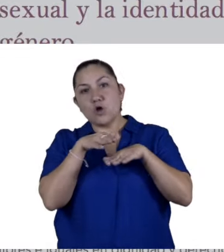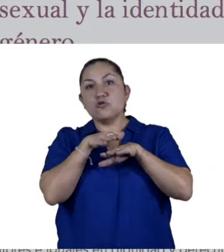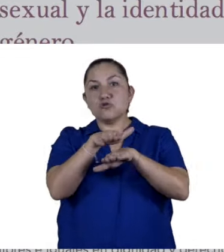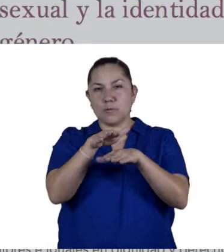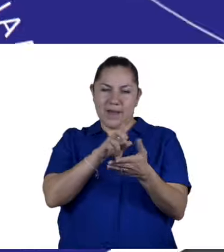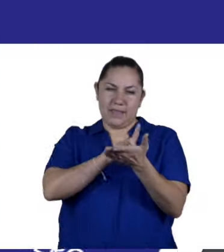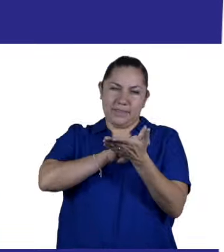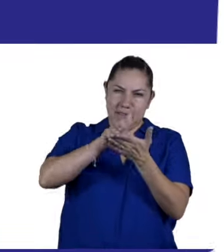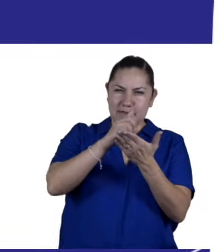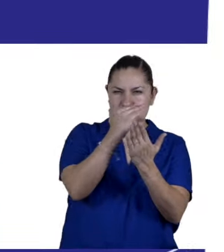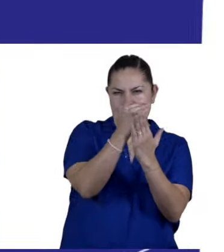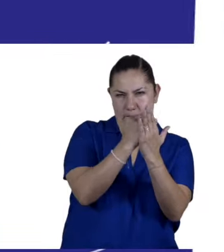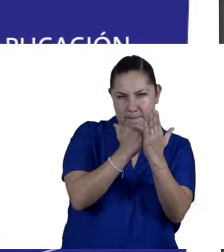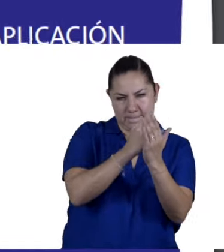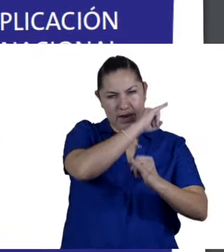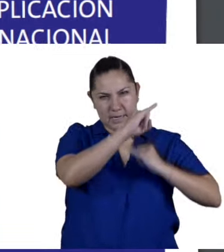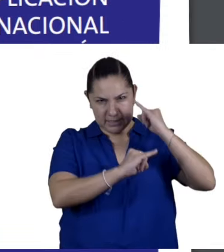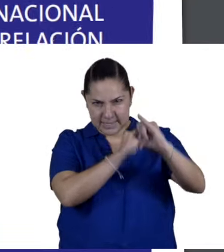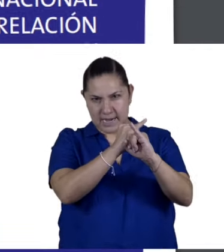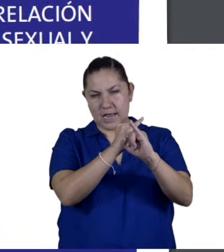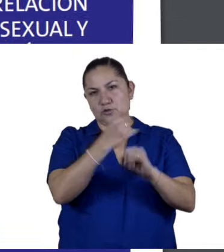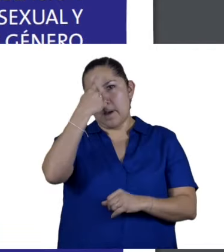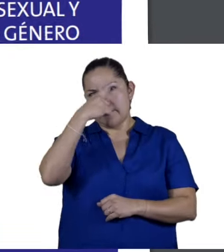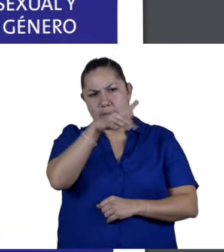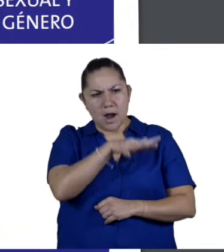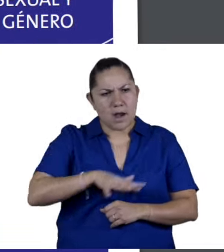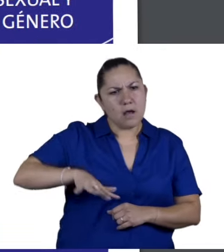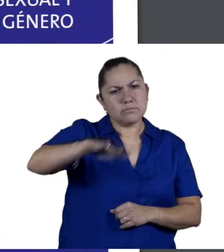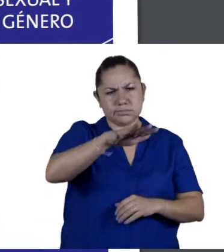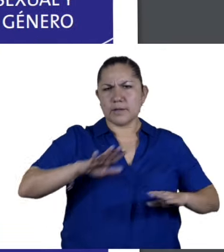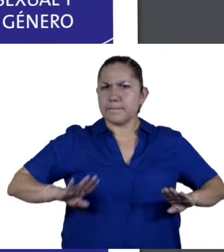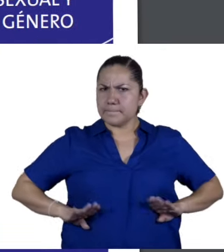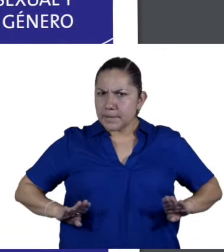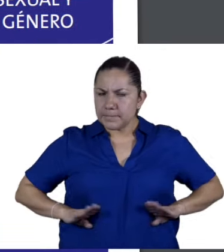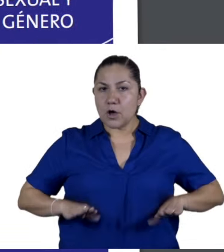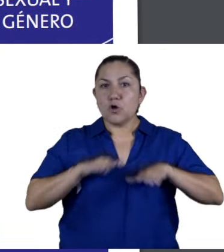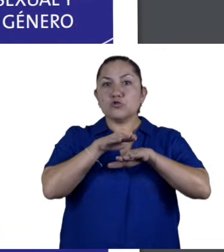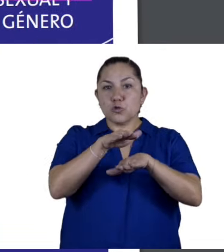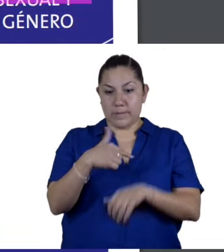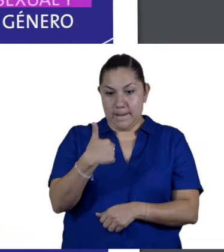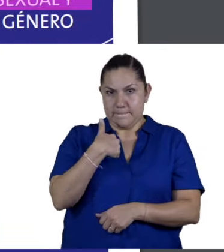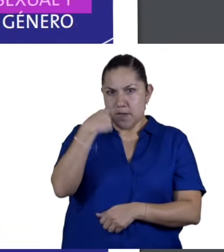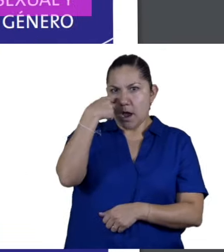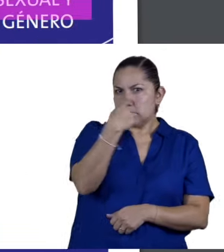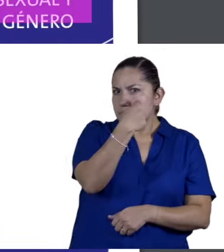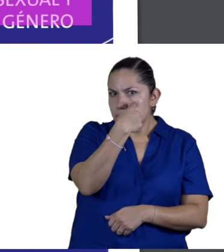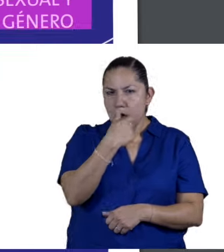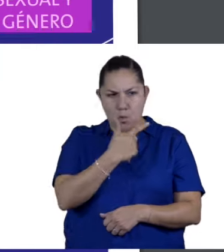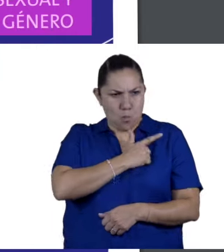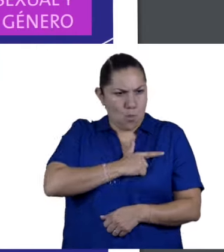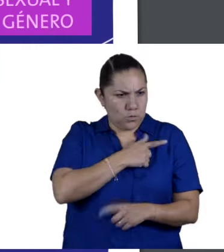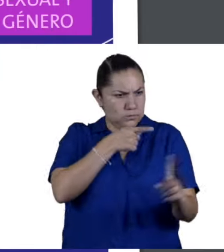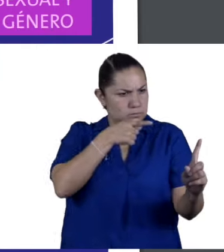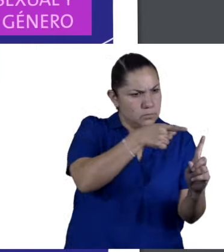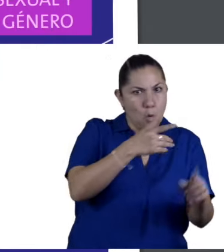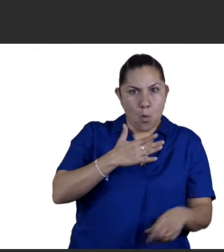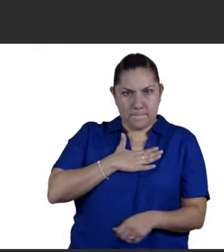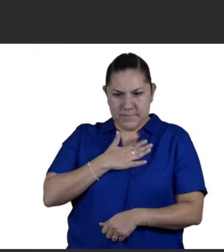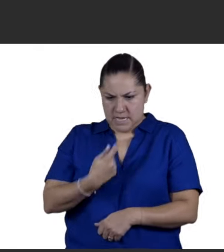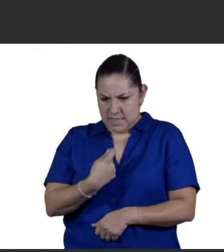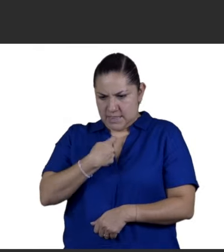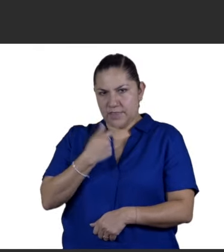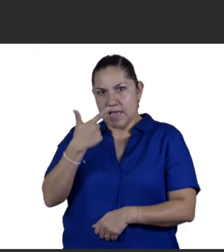aplicación del derecho internacional humanitario en relación con la orientación sexual y la identidad de género.